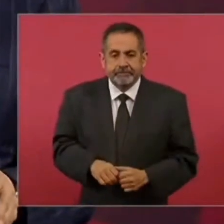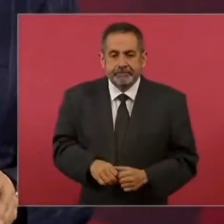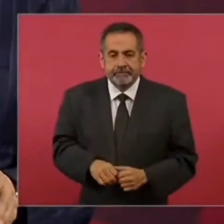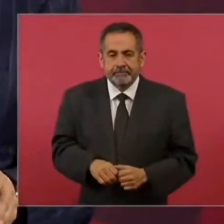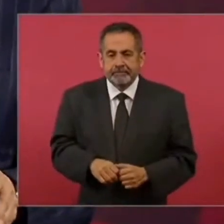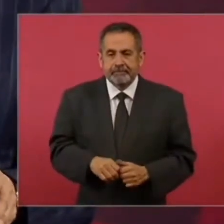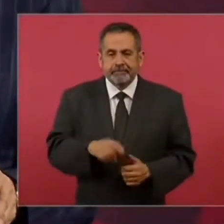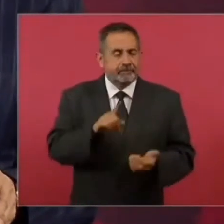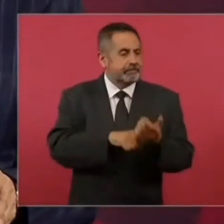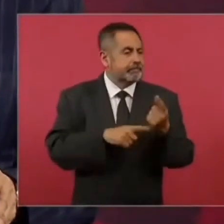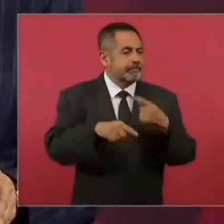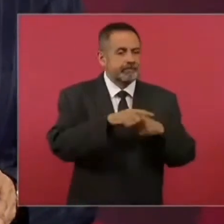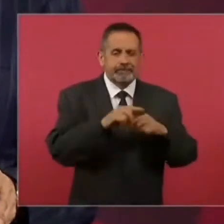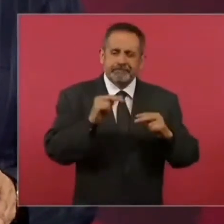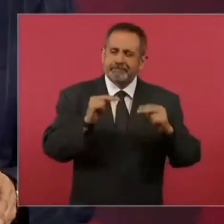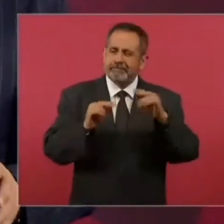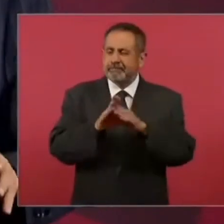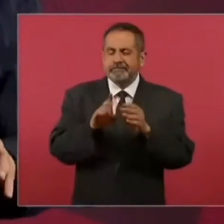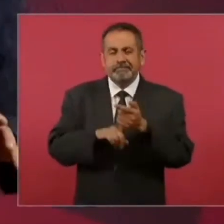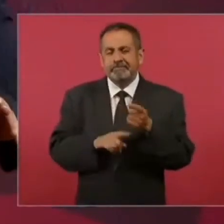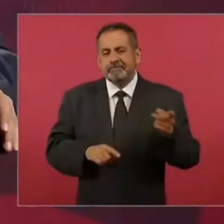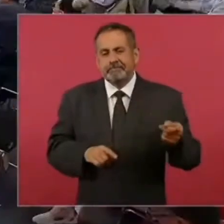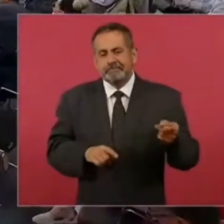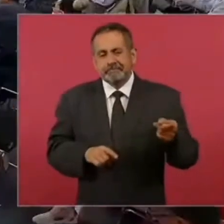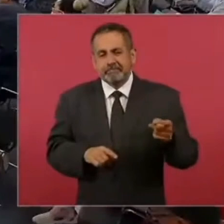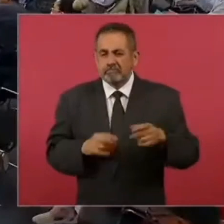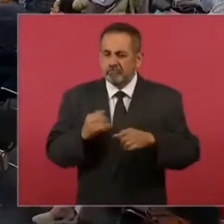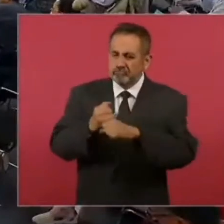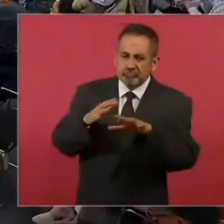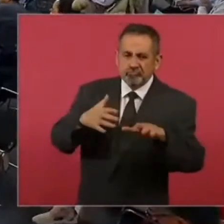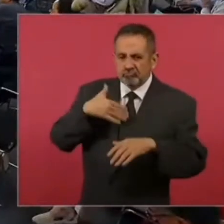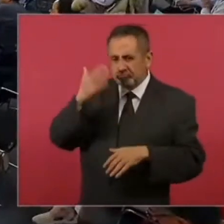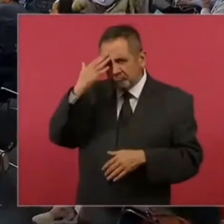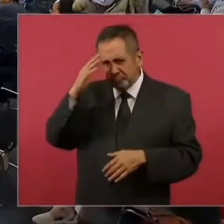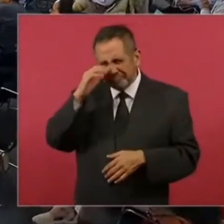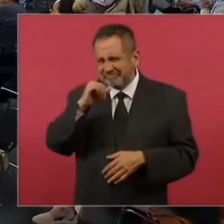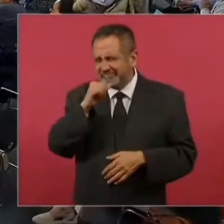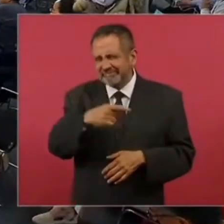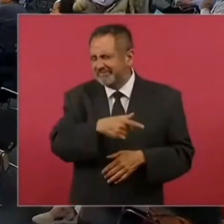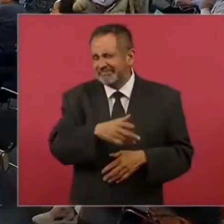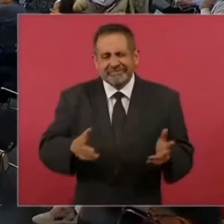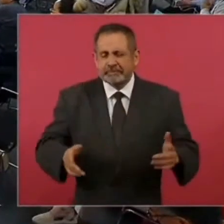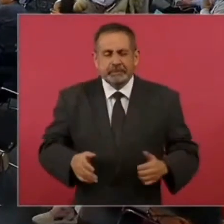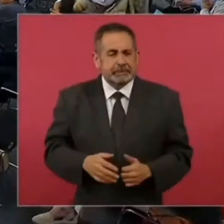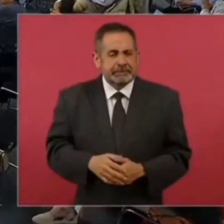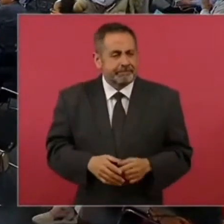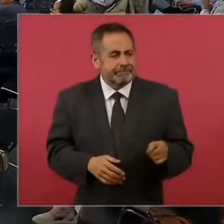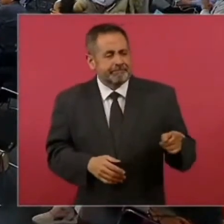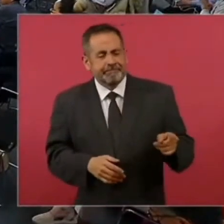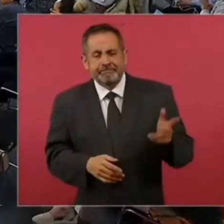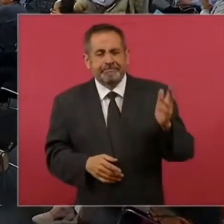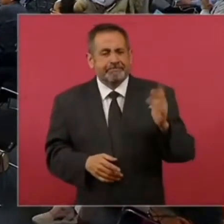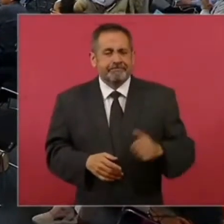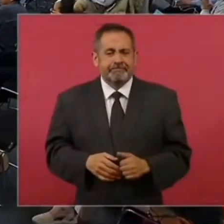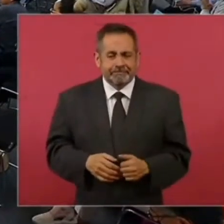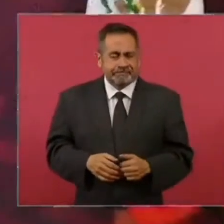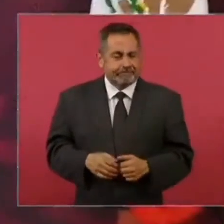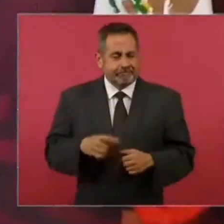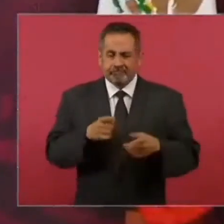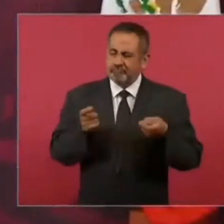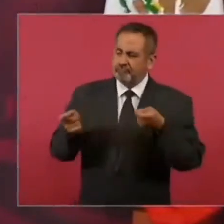El nivel de desinformación, la forma como los